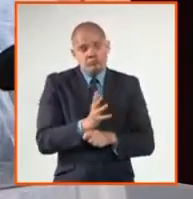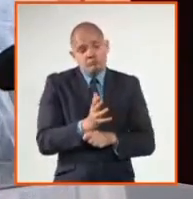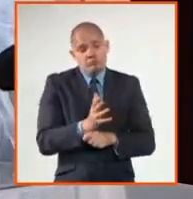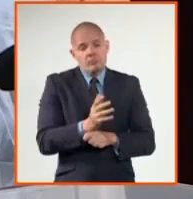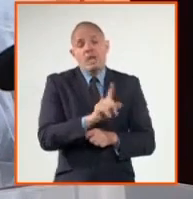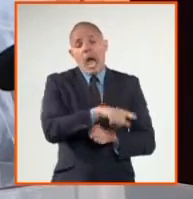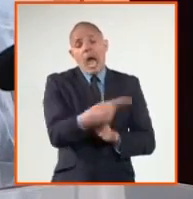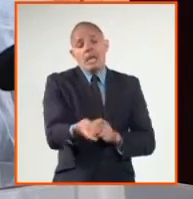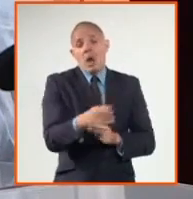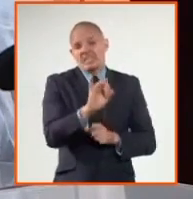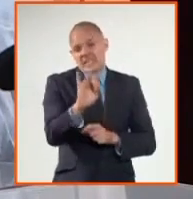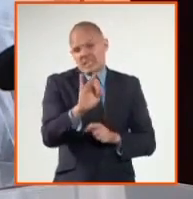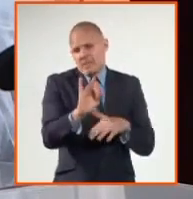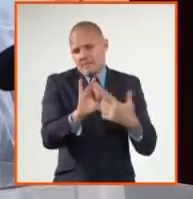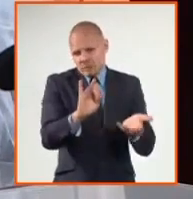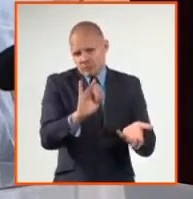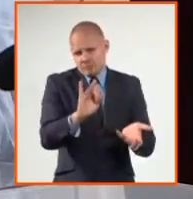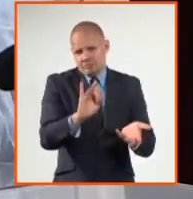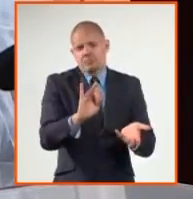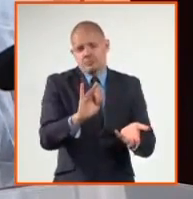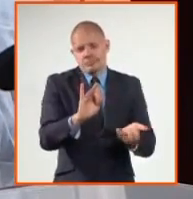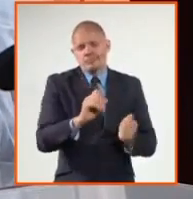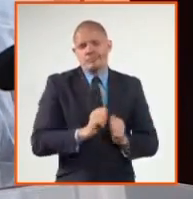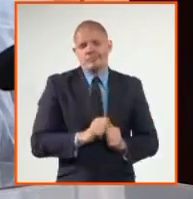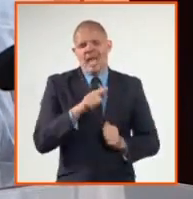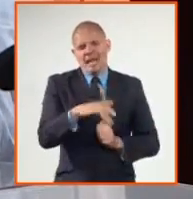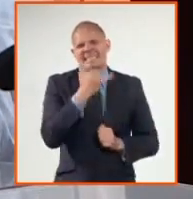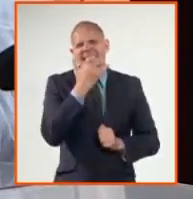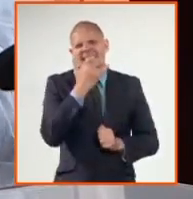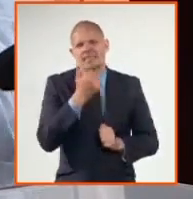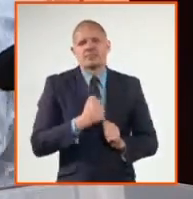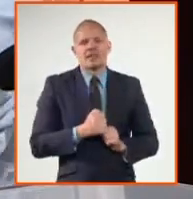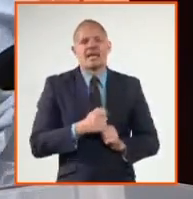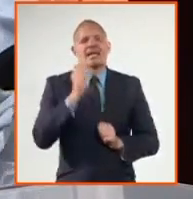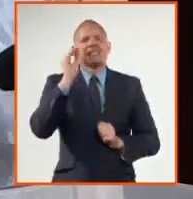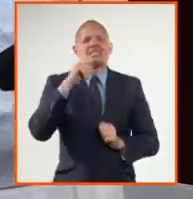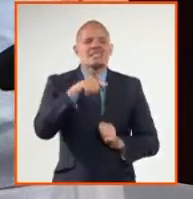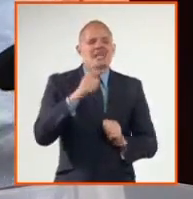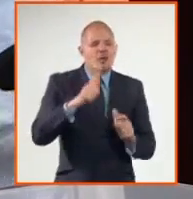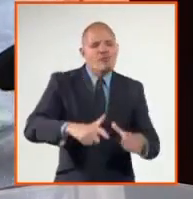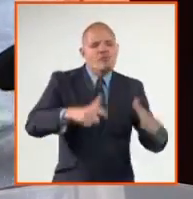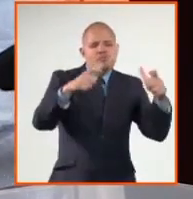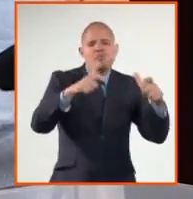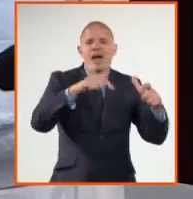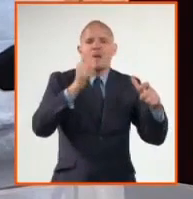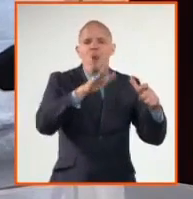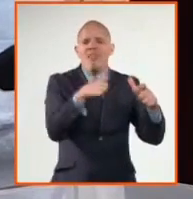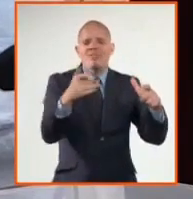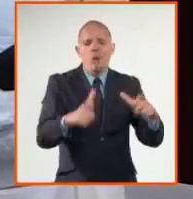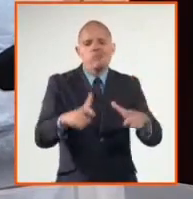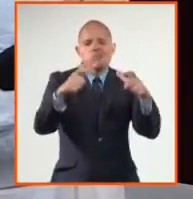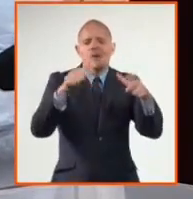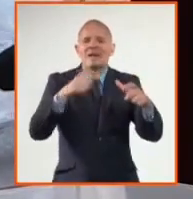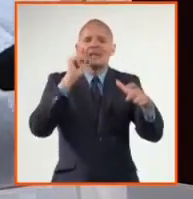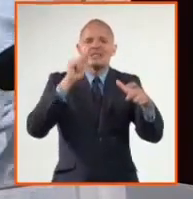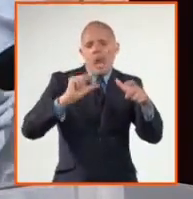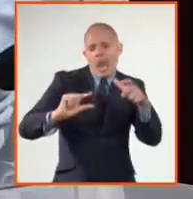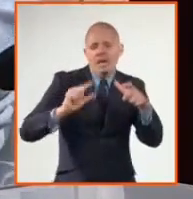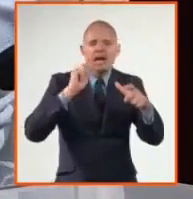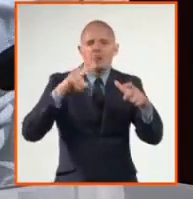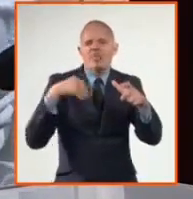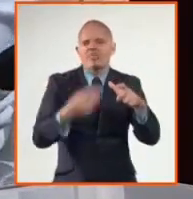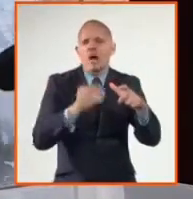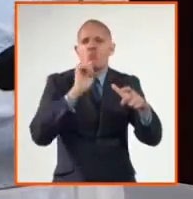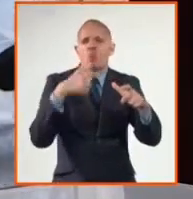que no sucedió en la máquina 7 ahí tuvimos una dificultad una de las válvulas que suministran vapor recalentado a la turbina esa válvula